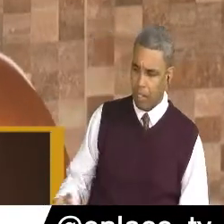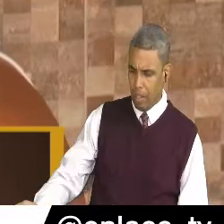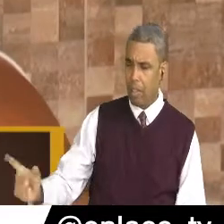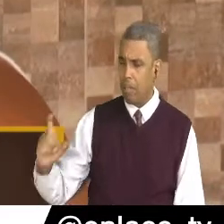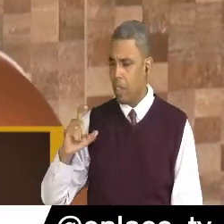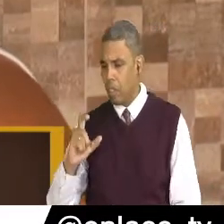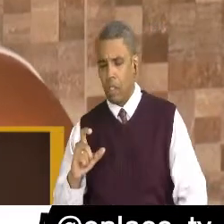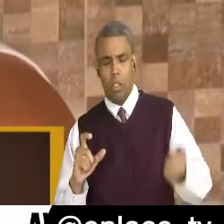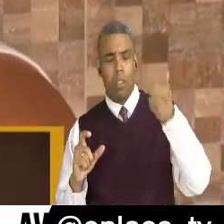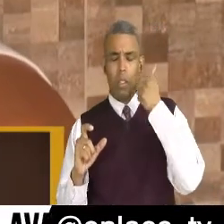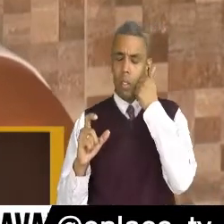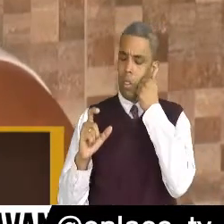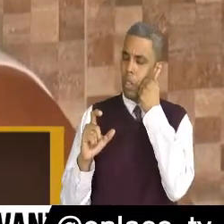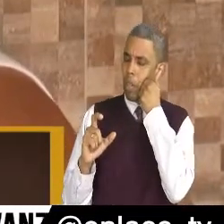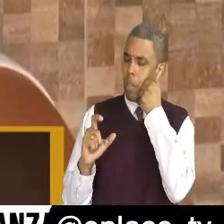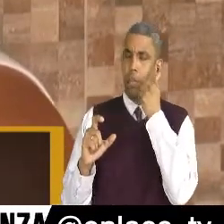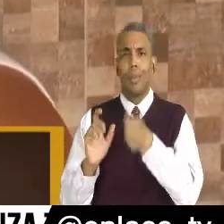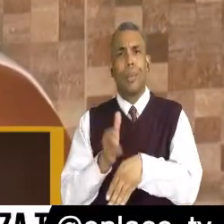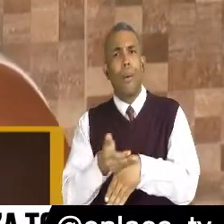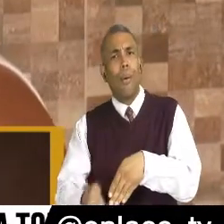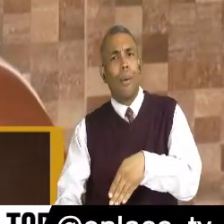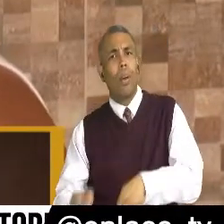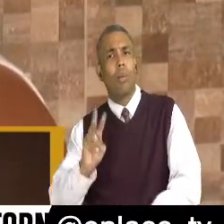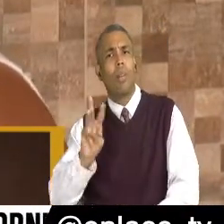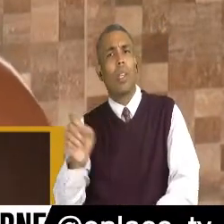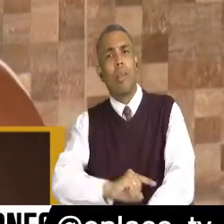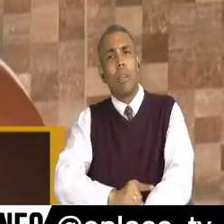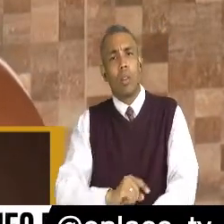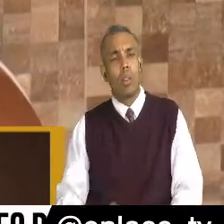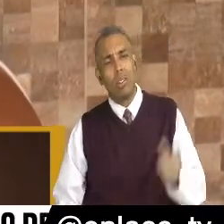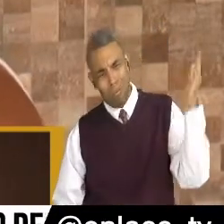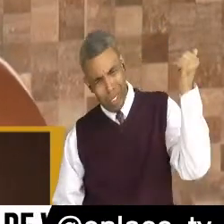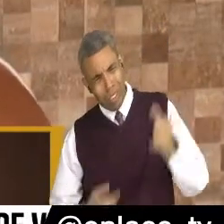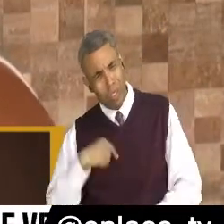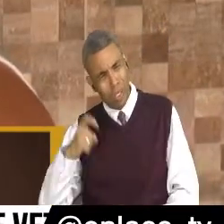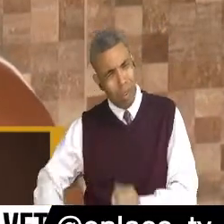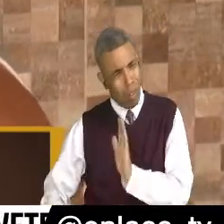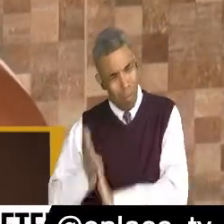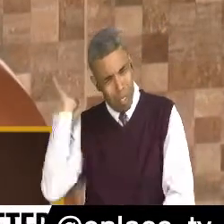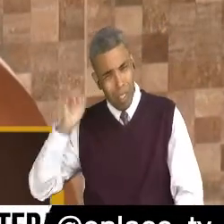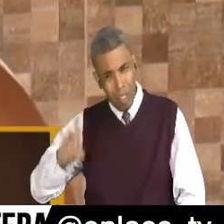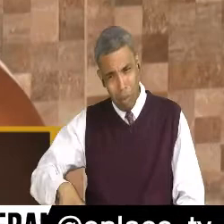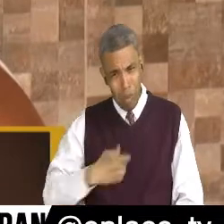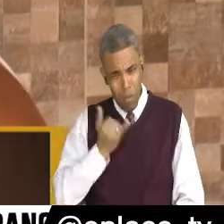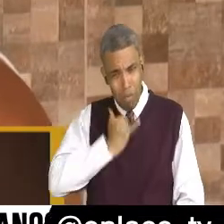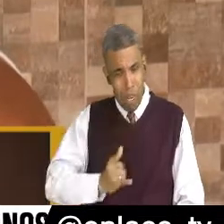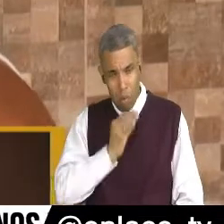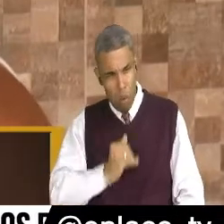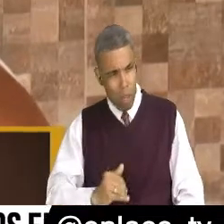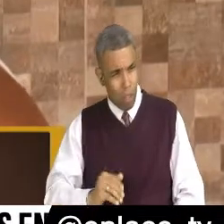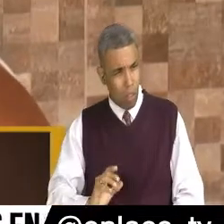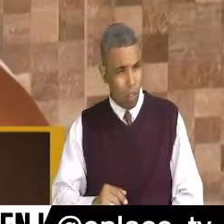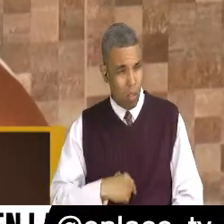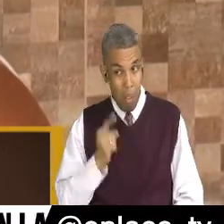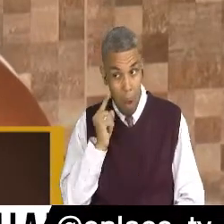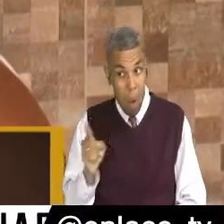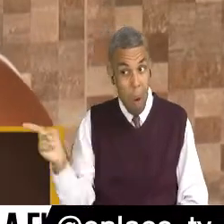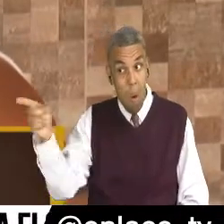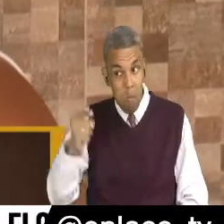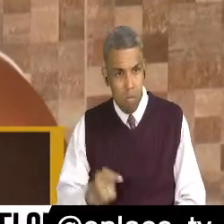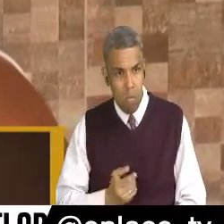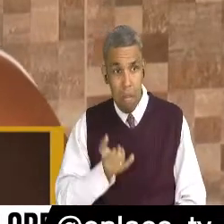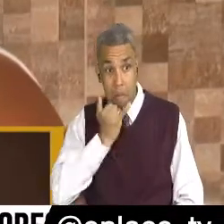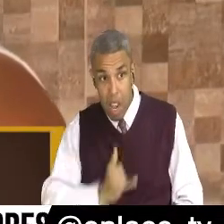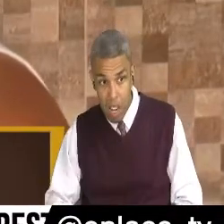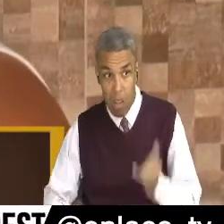hora con mi cédula. Yo le dije, ¿sabe qué? Hágame el favor, deme mi cédula, que yo necesito irme. Necesito irme, yo no soy ningún delincuente. A los delincuentes si no los persiguen, si no